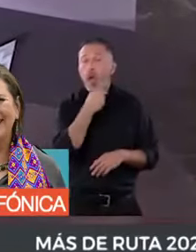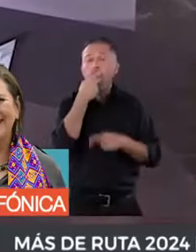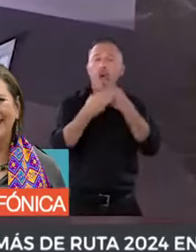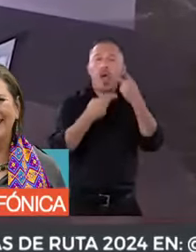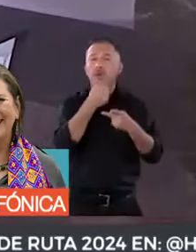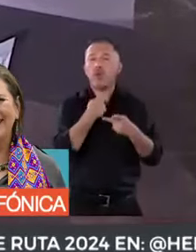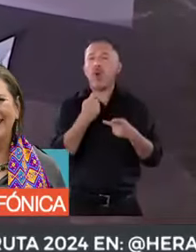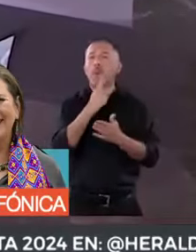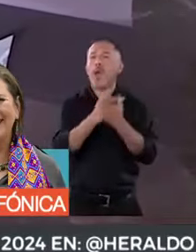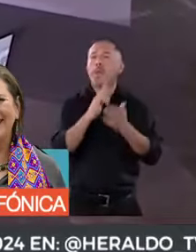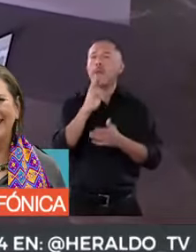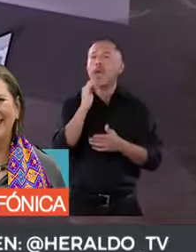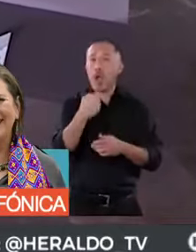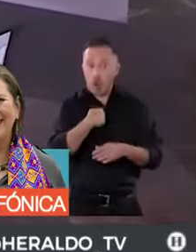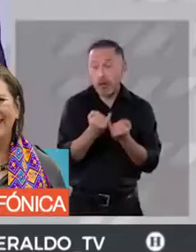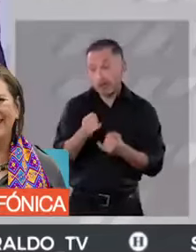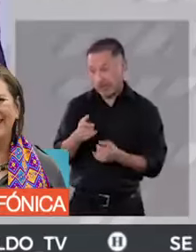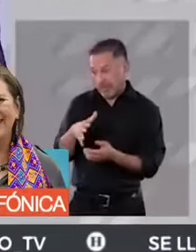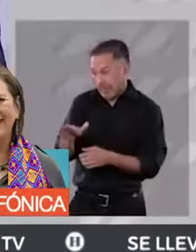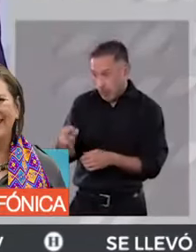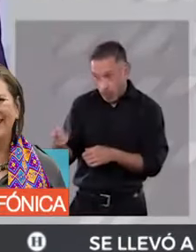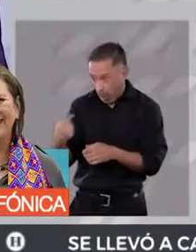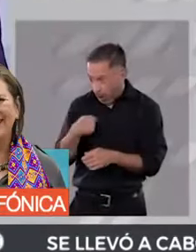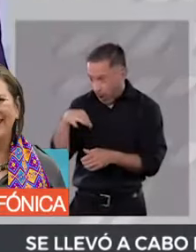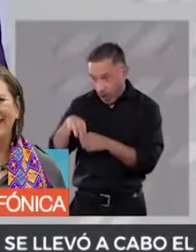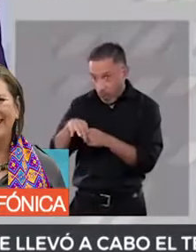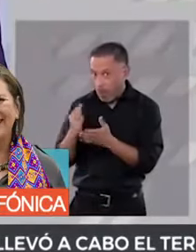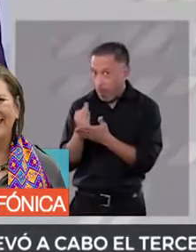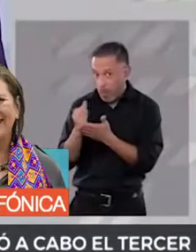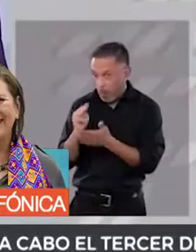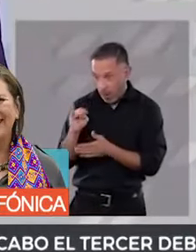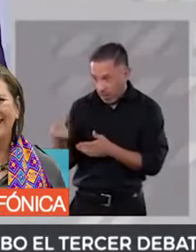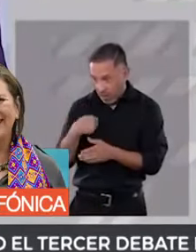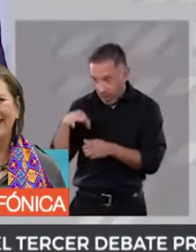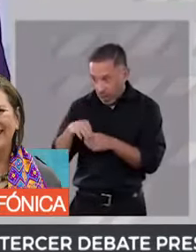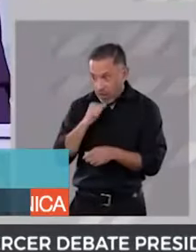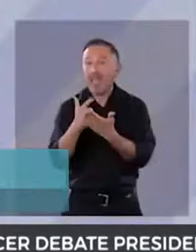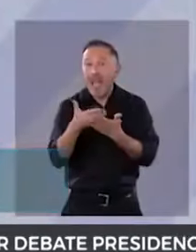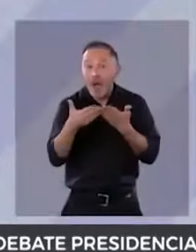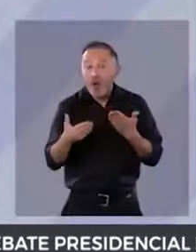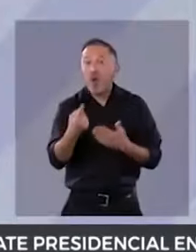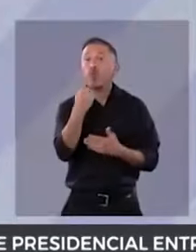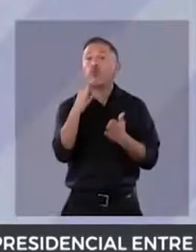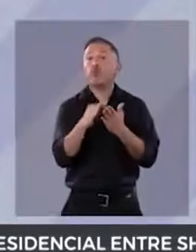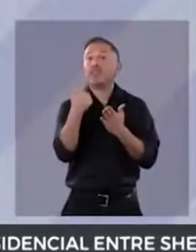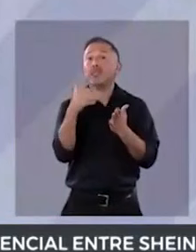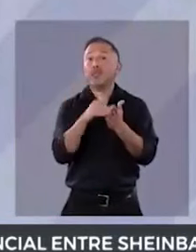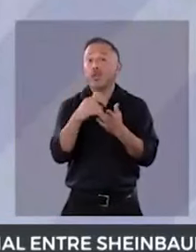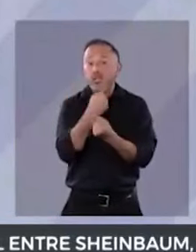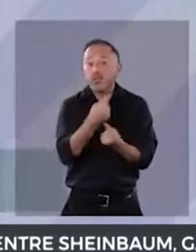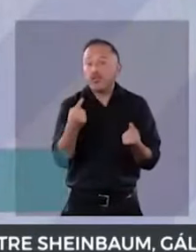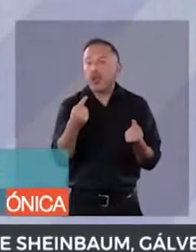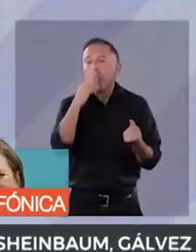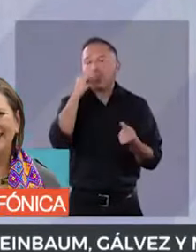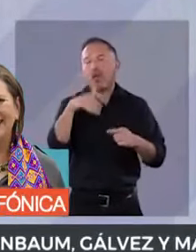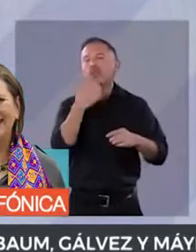lo de los offshores, de los paraísos fiscales de la mamá. Dijo que el tema de la pandemia era falso, descalificando a decenas